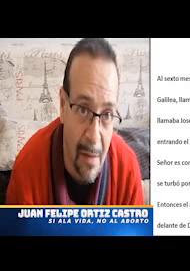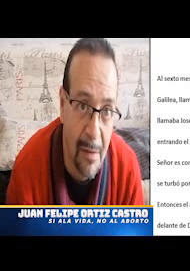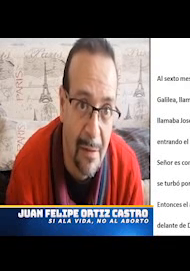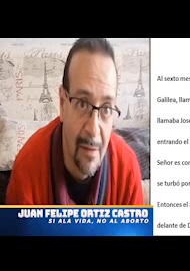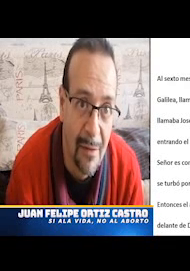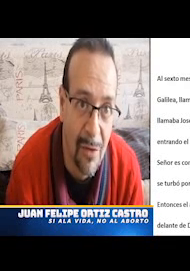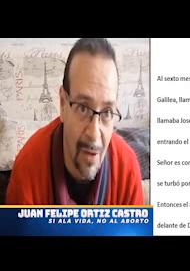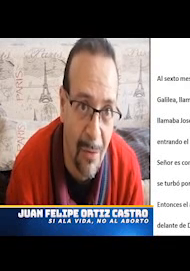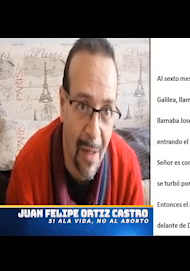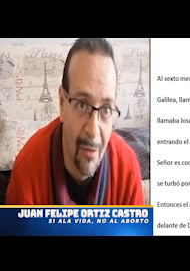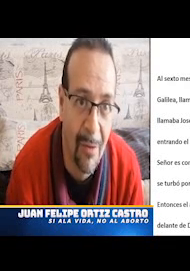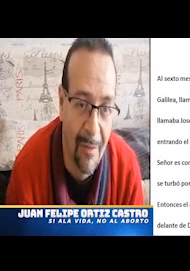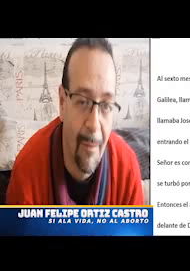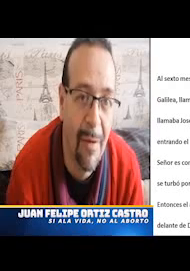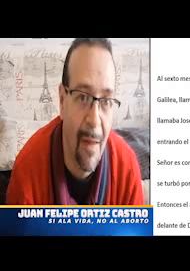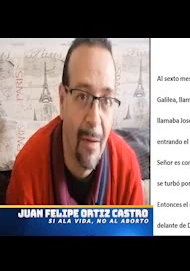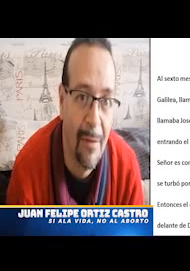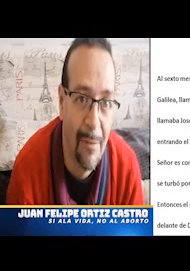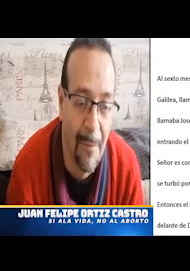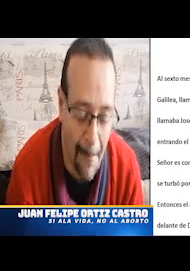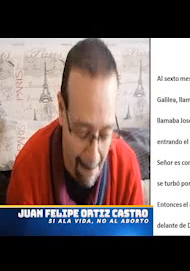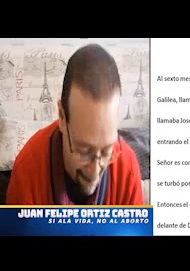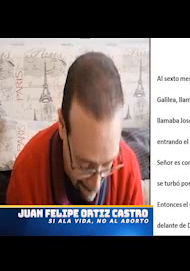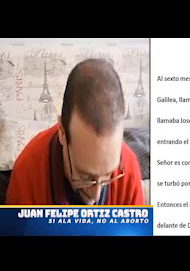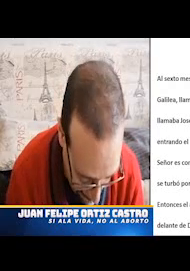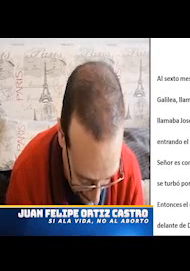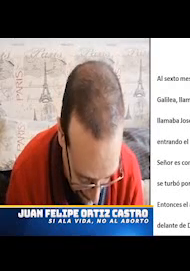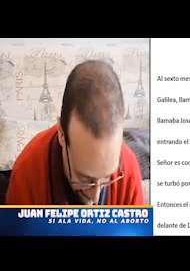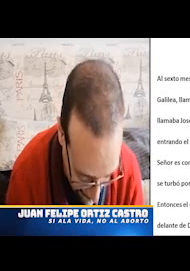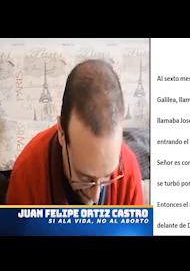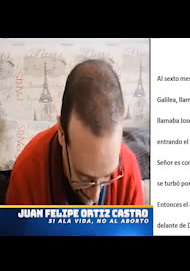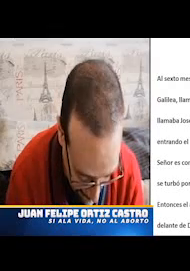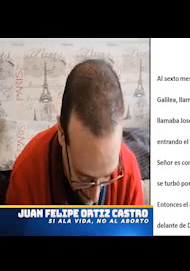y continuar con esa vida.